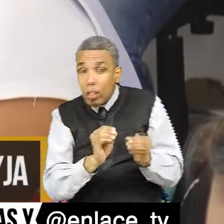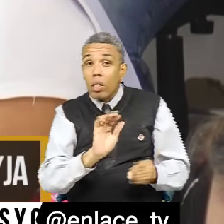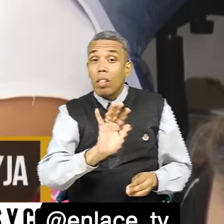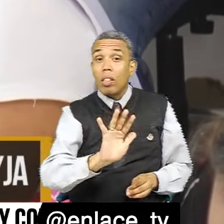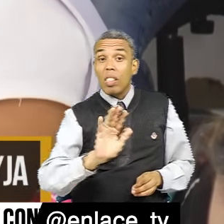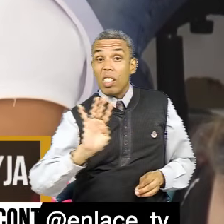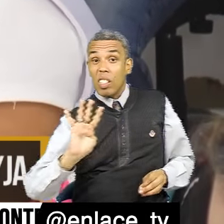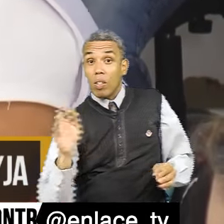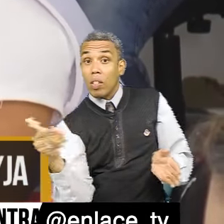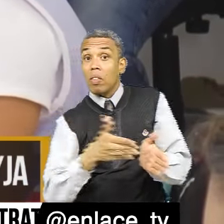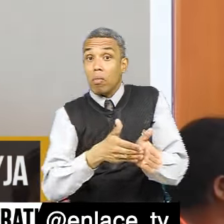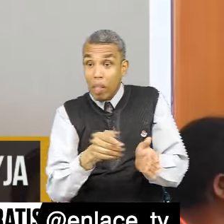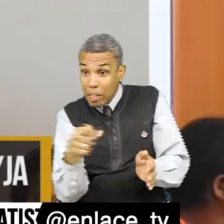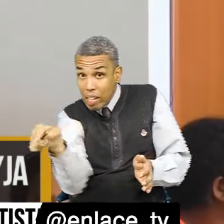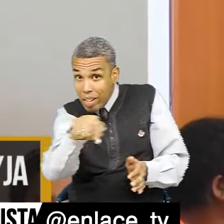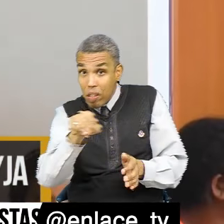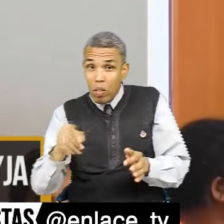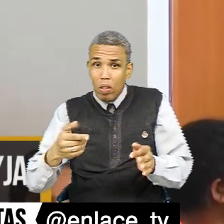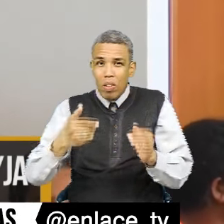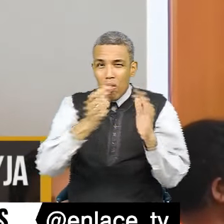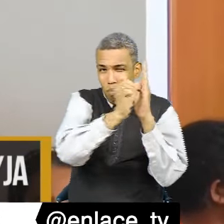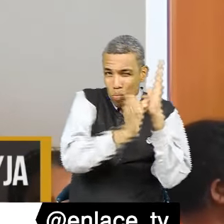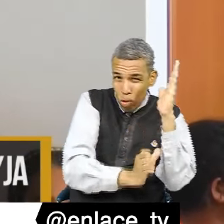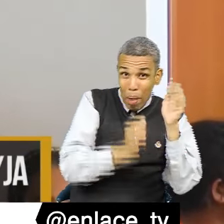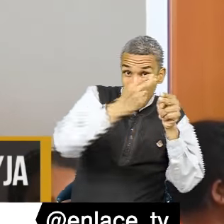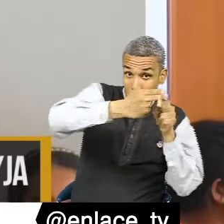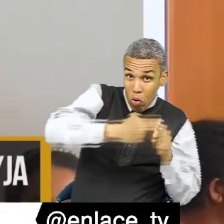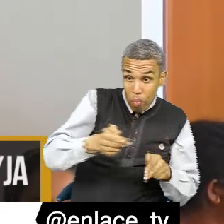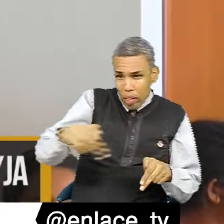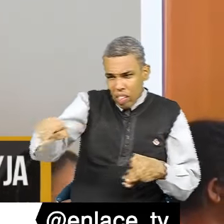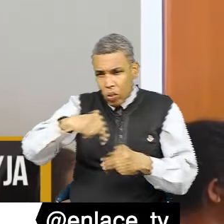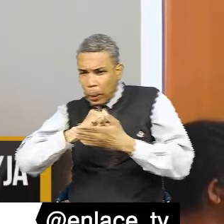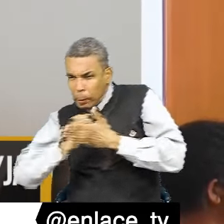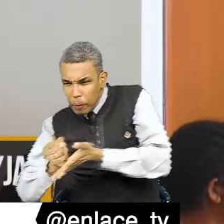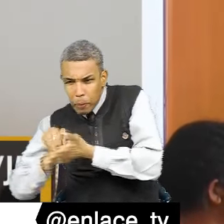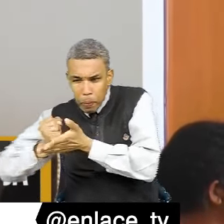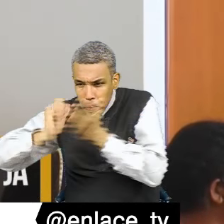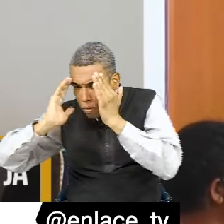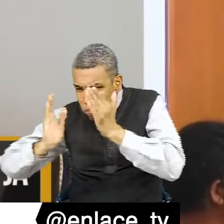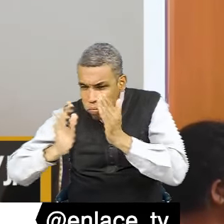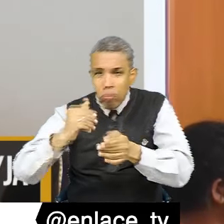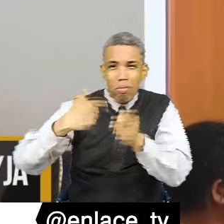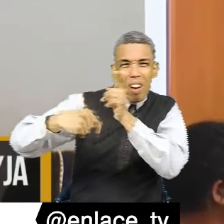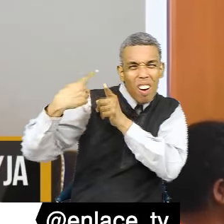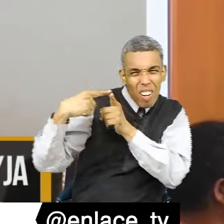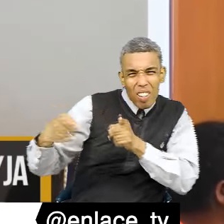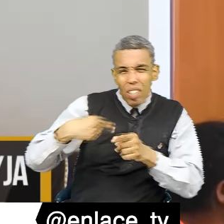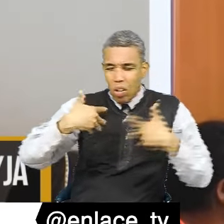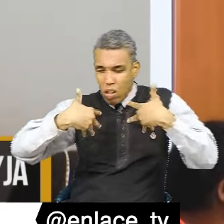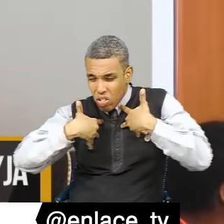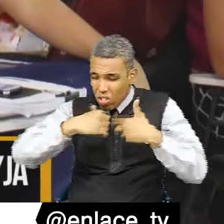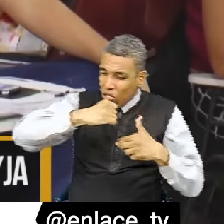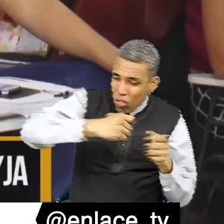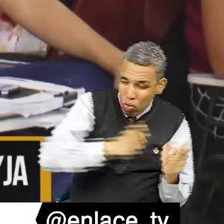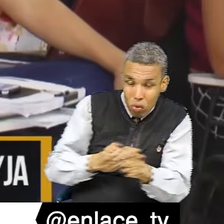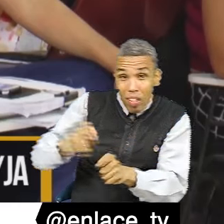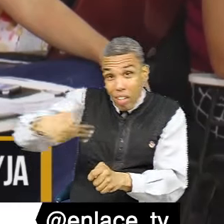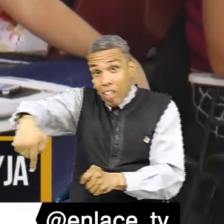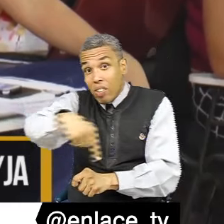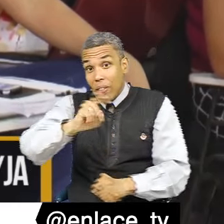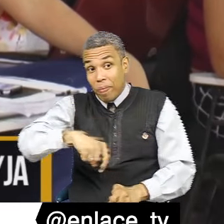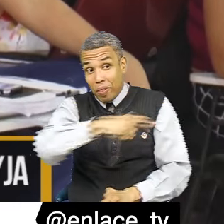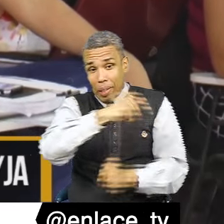acciones disciplinarias. Y él tuvo a bien tener una sesión extraordinaria en el municipio de Barranca Bermeja para poder evaluar toda la política pública en el